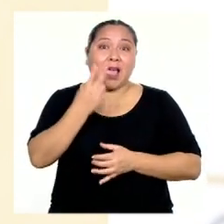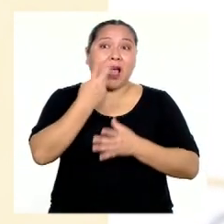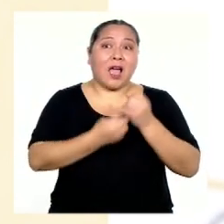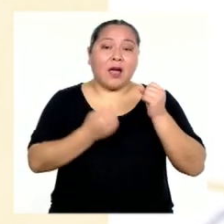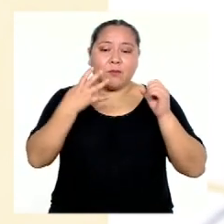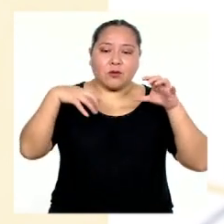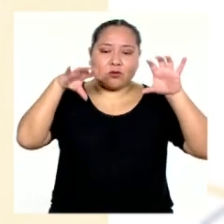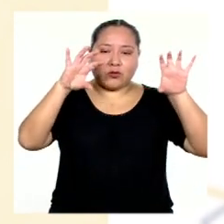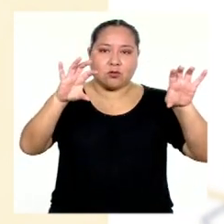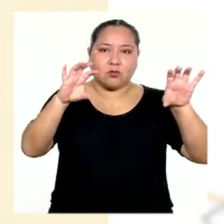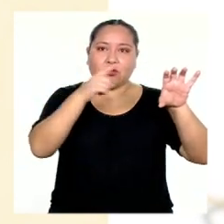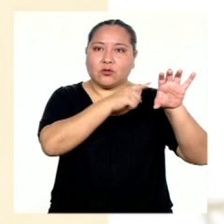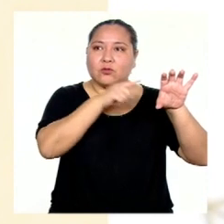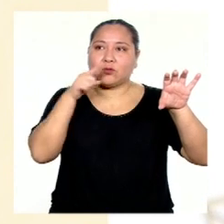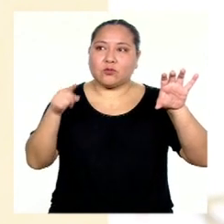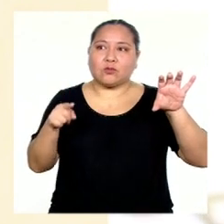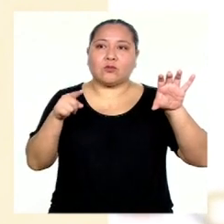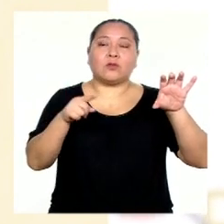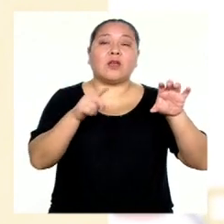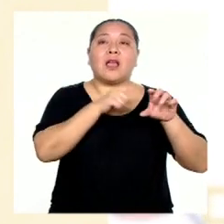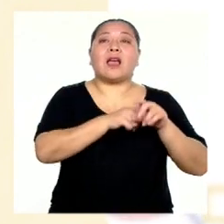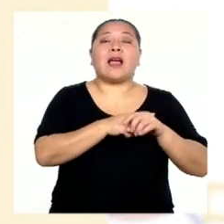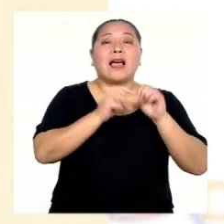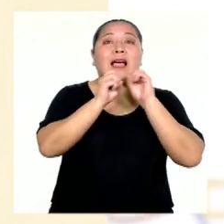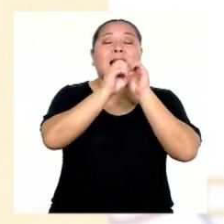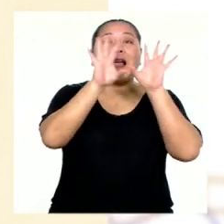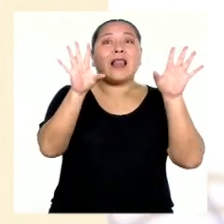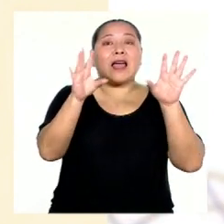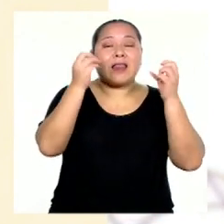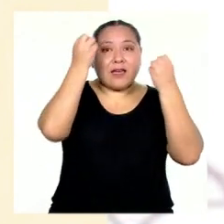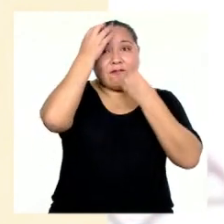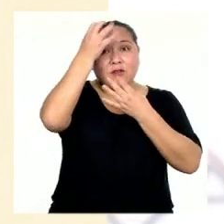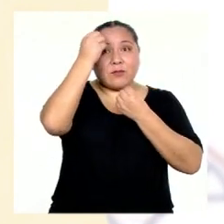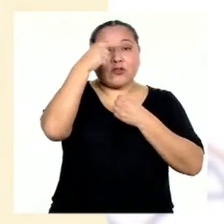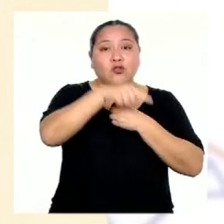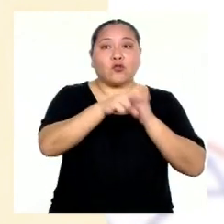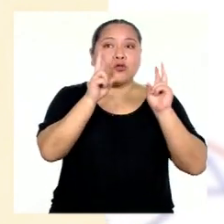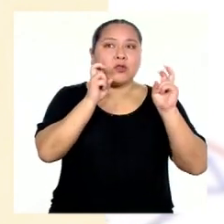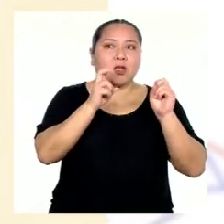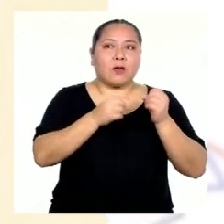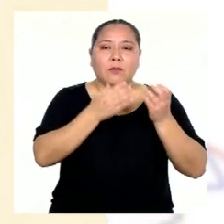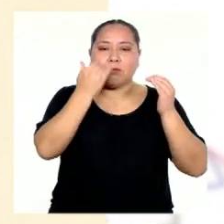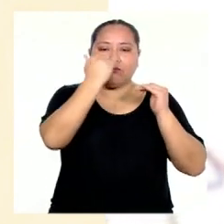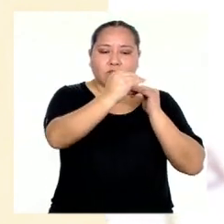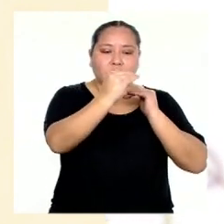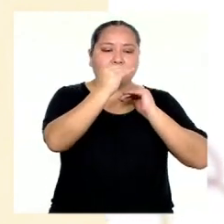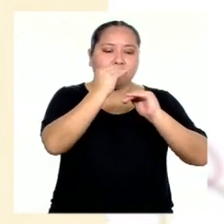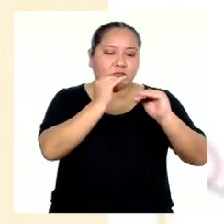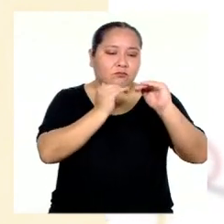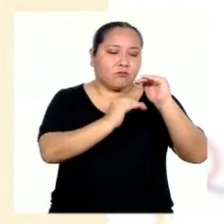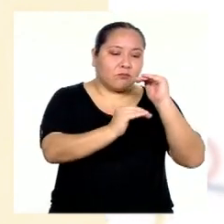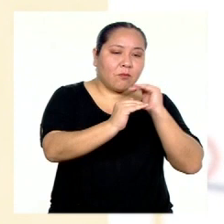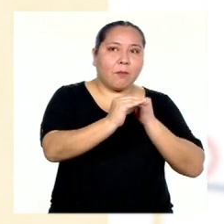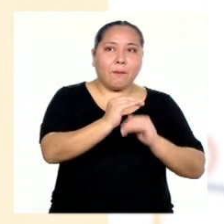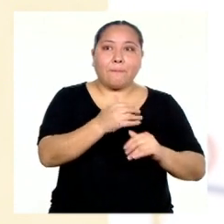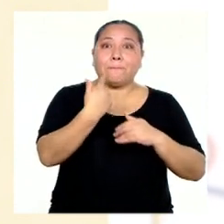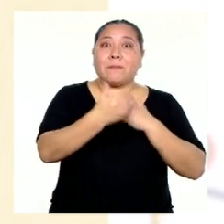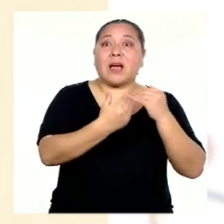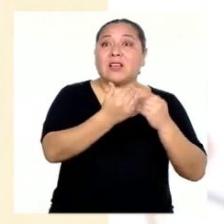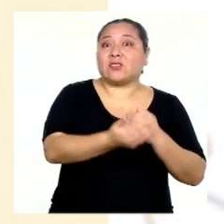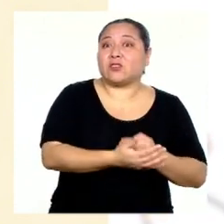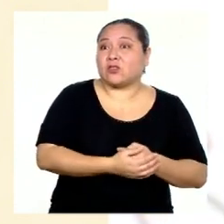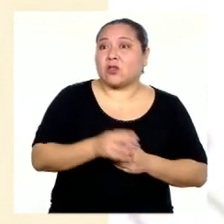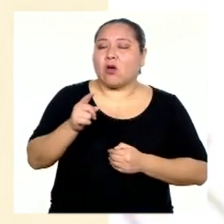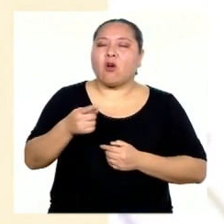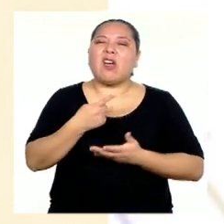indicaciones claras respecto a un tema, nos presenta una secuencia clara de pasos a seguir o consideraciones